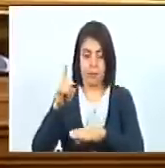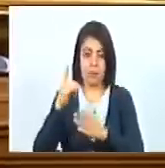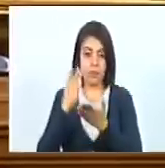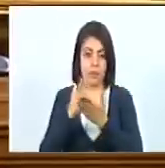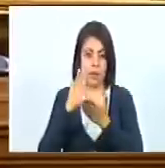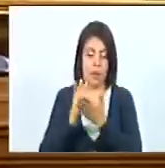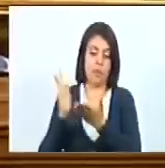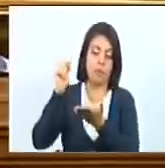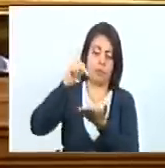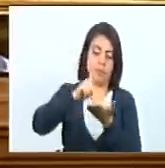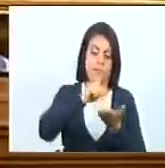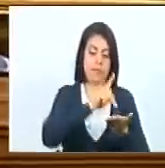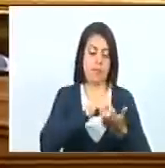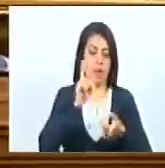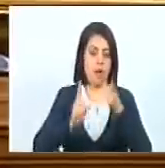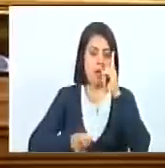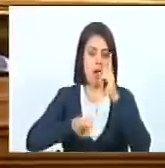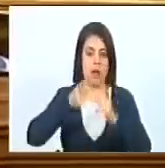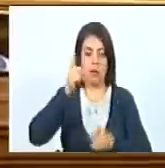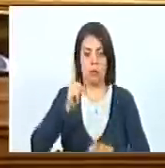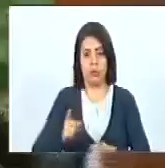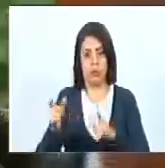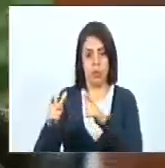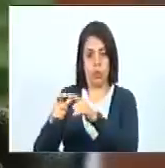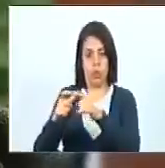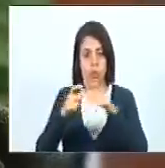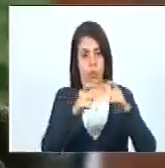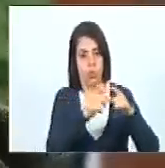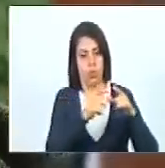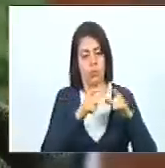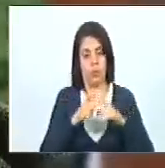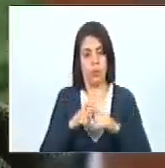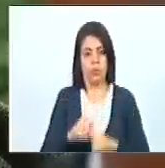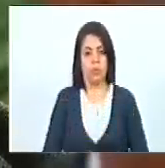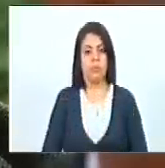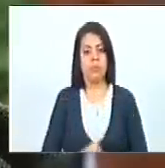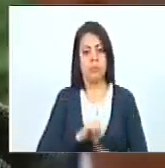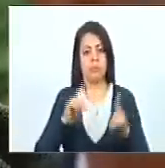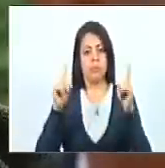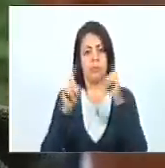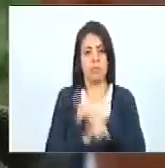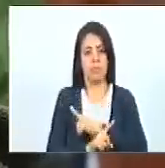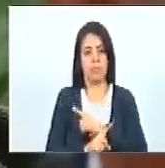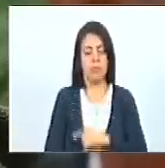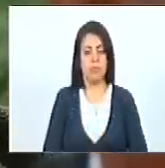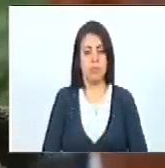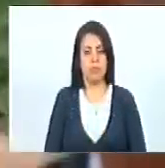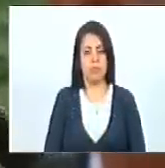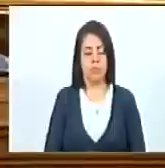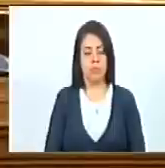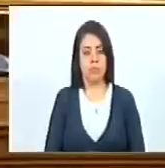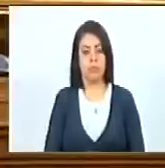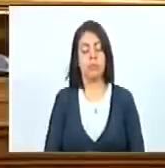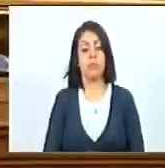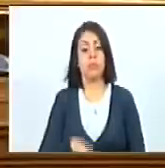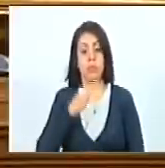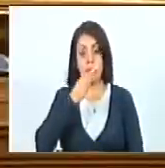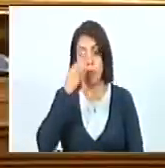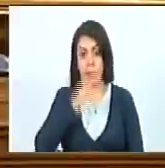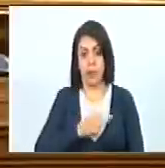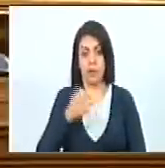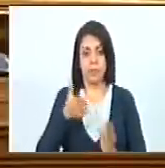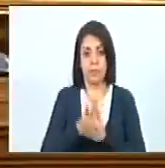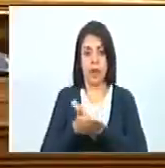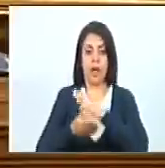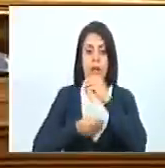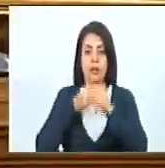siempre aparecen algunos sectores que cambian el tenor de lo que realmente